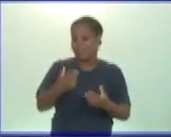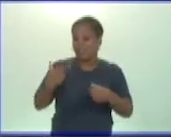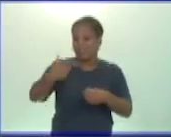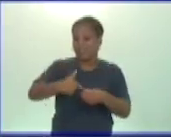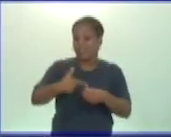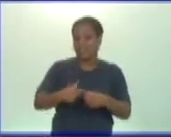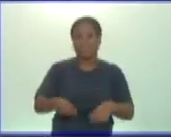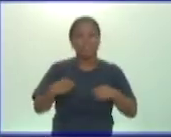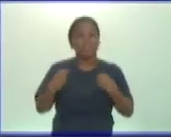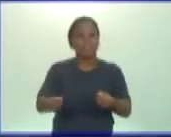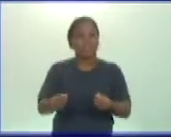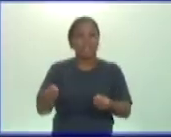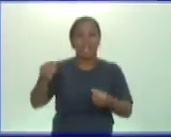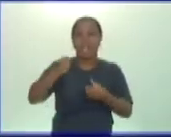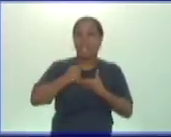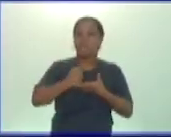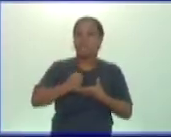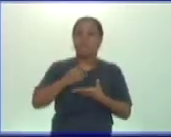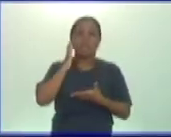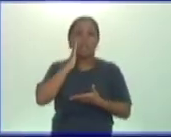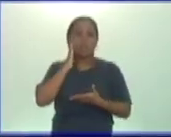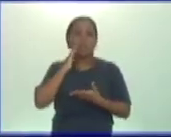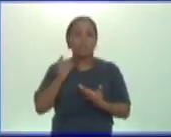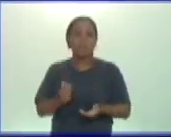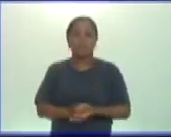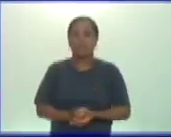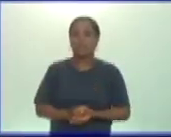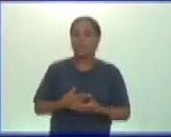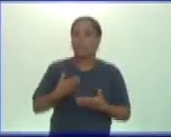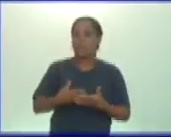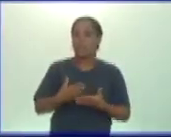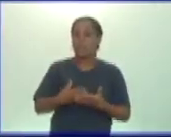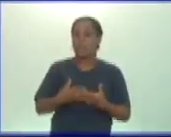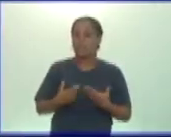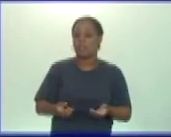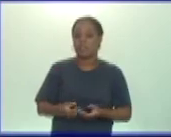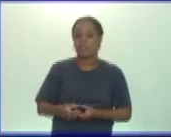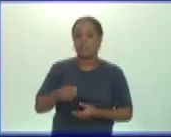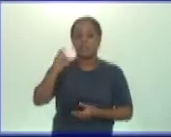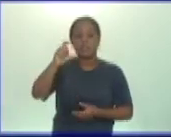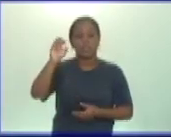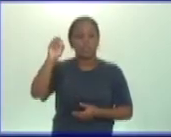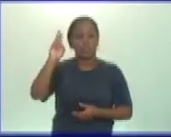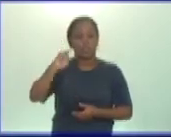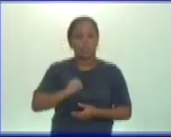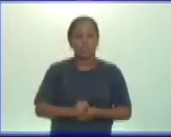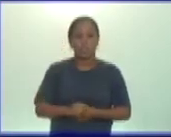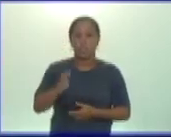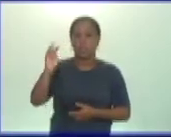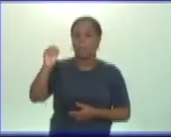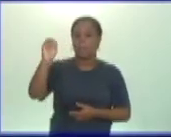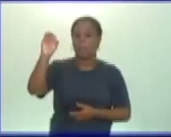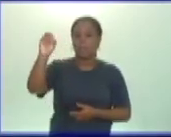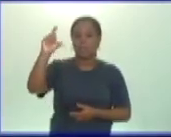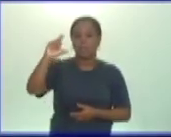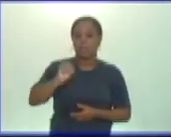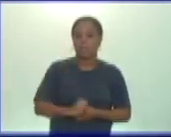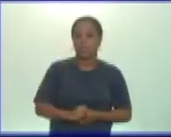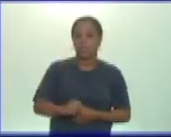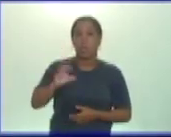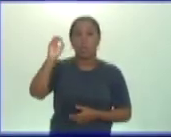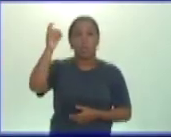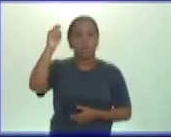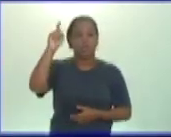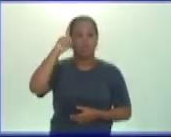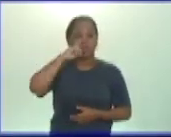contaminación. Los más comunes son material particulado, dióxido de carbono, monóxido de carbono, óxidos de